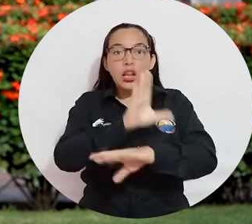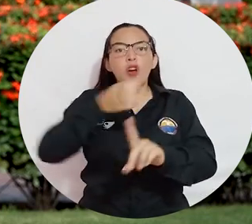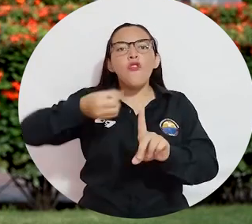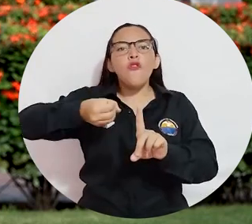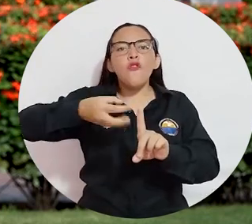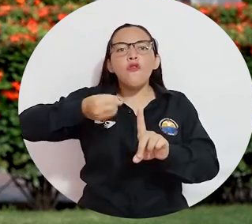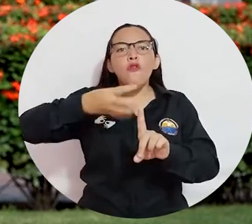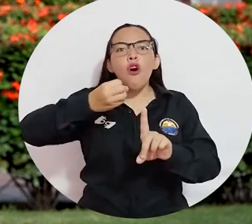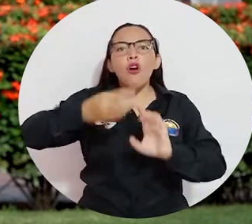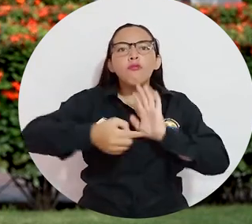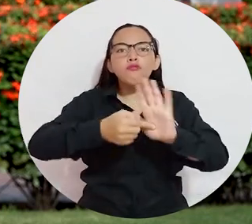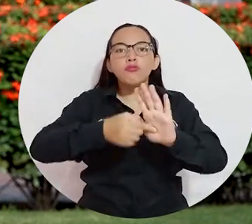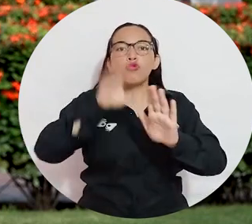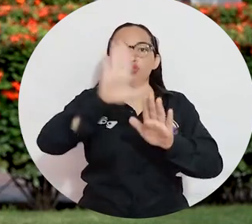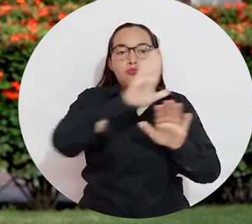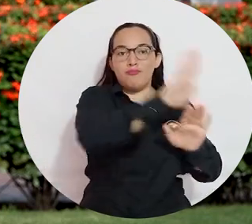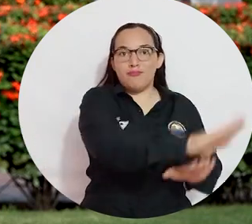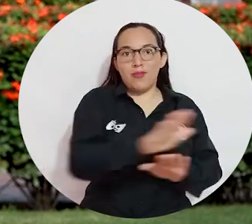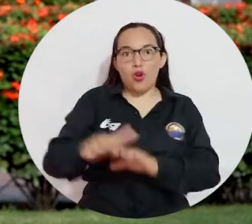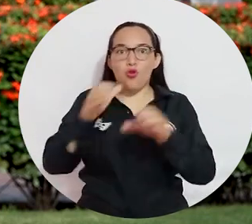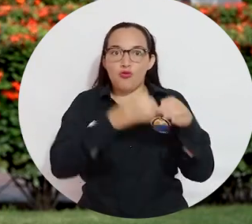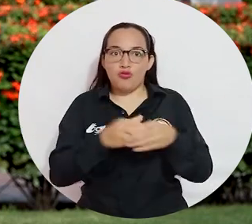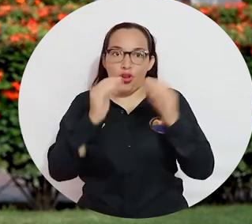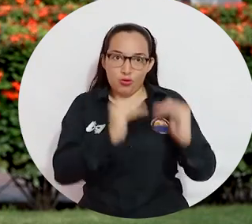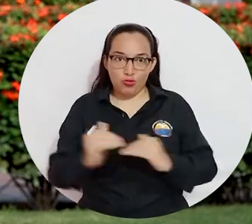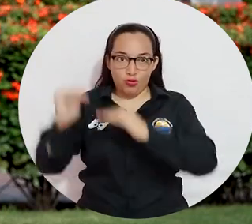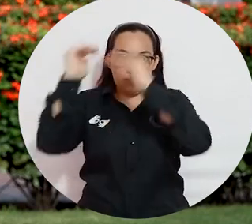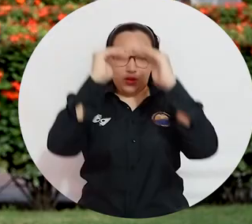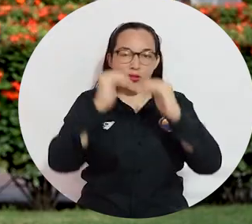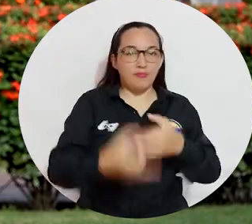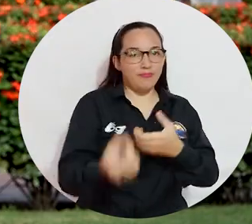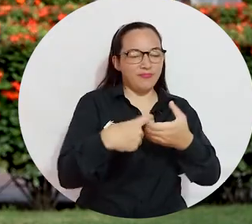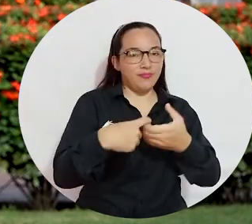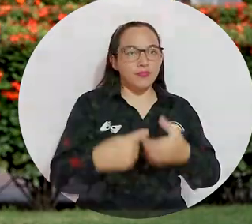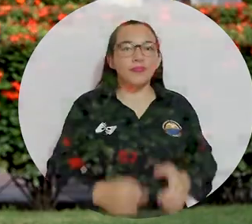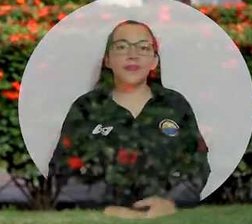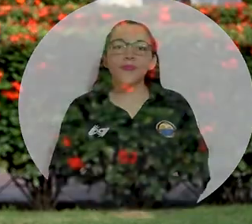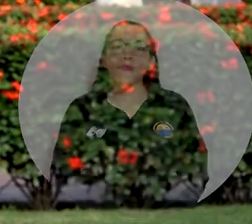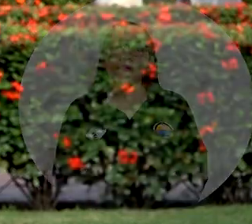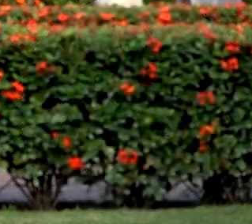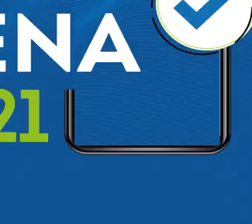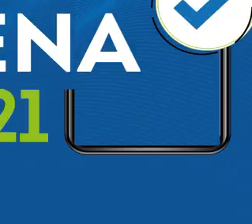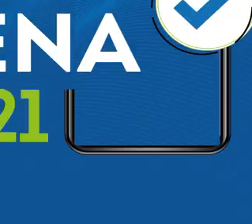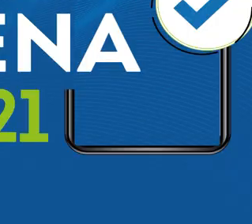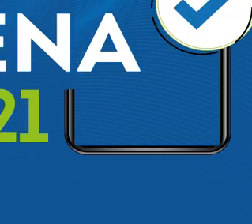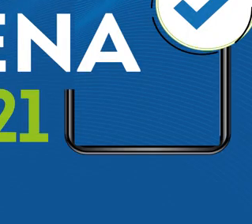de la tarde se transmitirá el foro de candidatos al Consejo Superior. Conéctate.